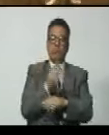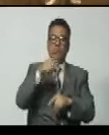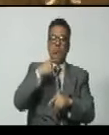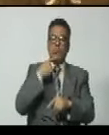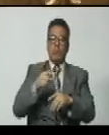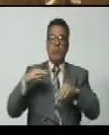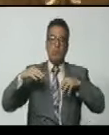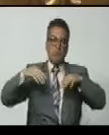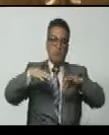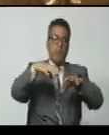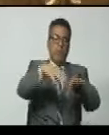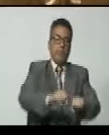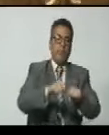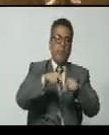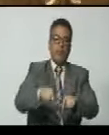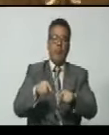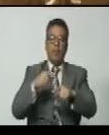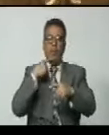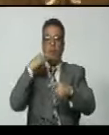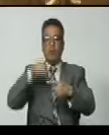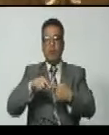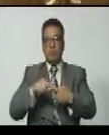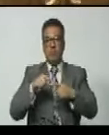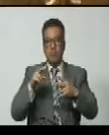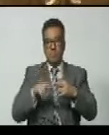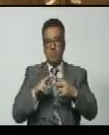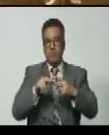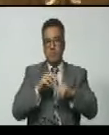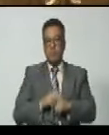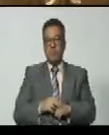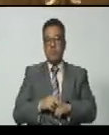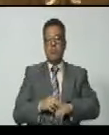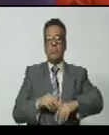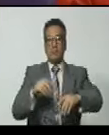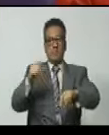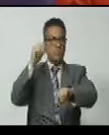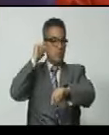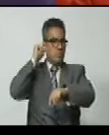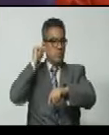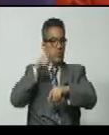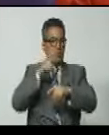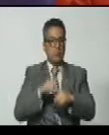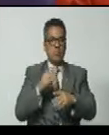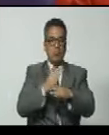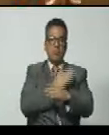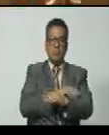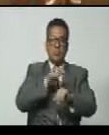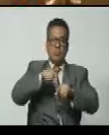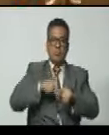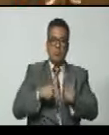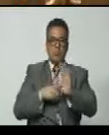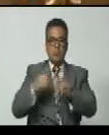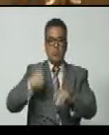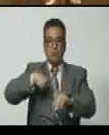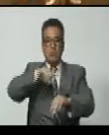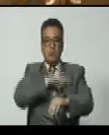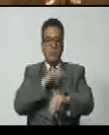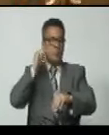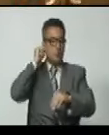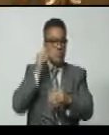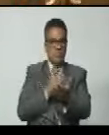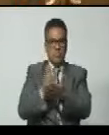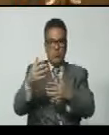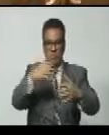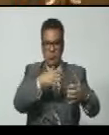piden invasiones. Por eso es lo que está hoy en contexto, las patriotas y la antipatria. Pues vamos nosotras, mujeres, a